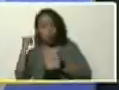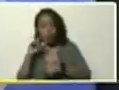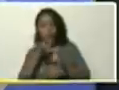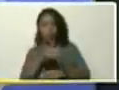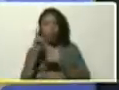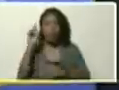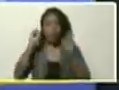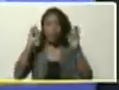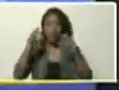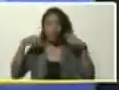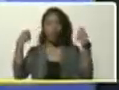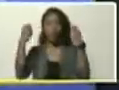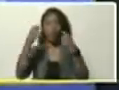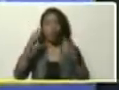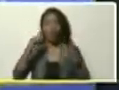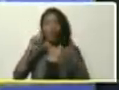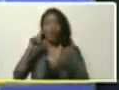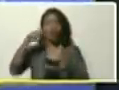Carabobo,